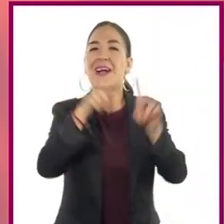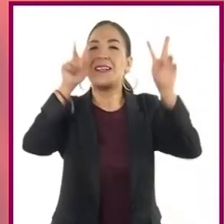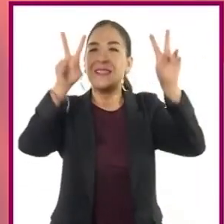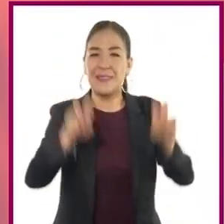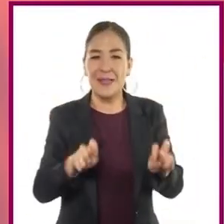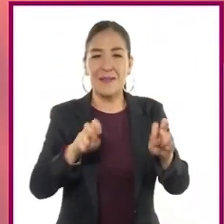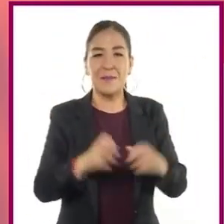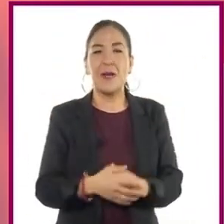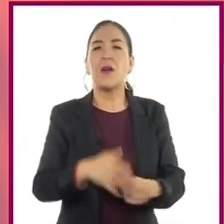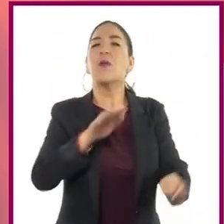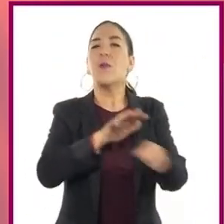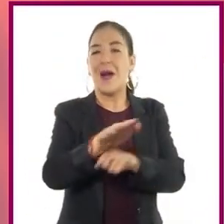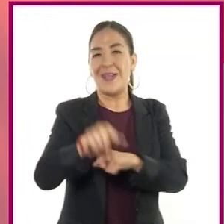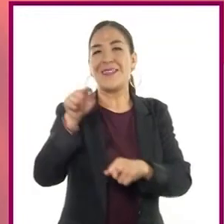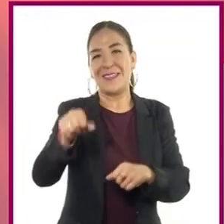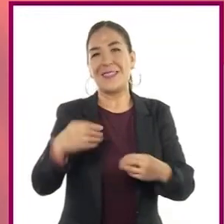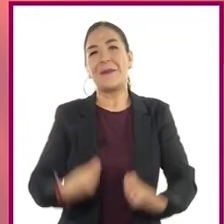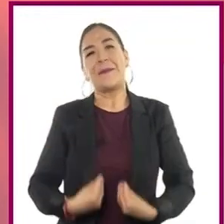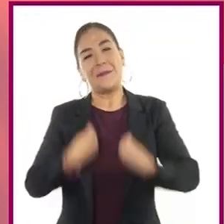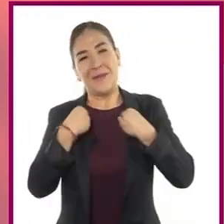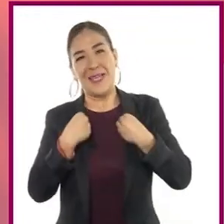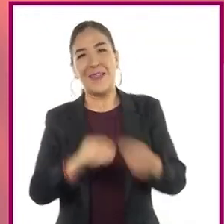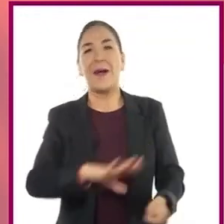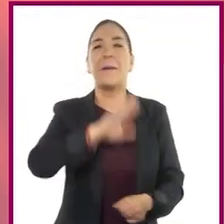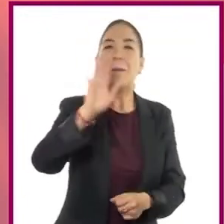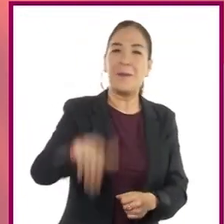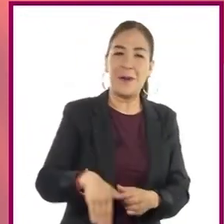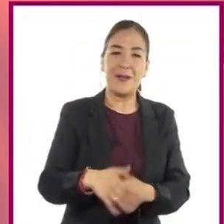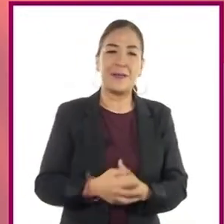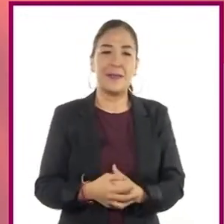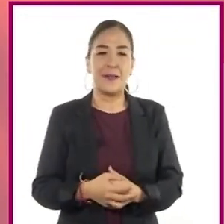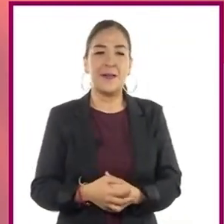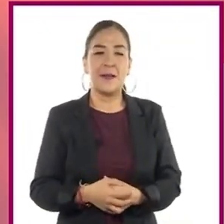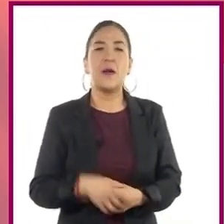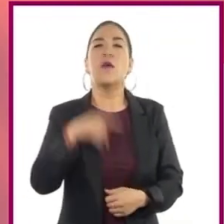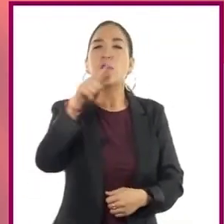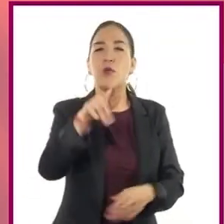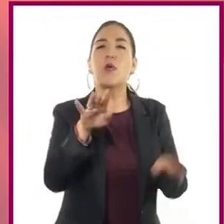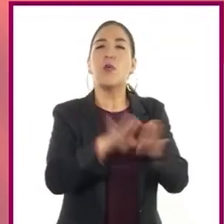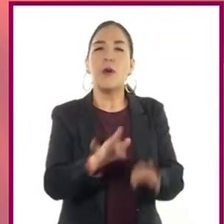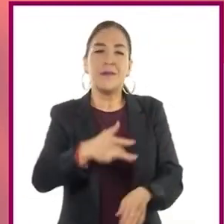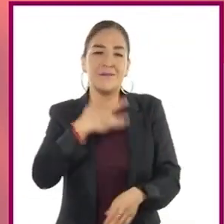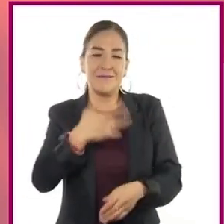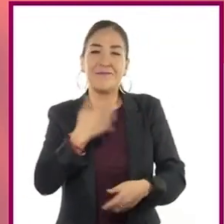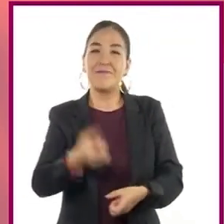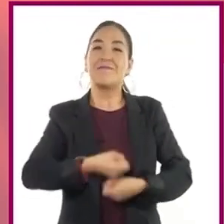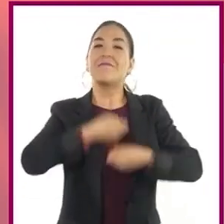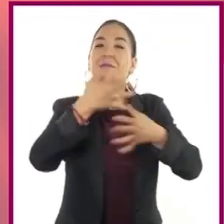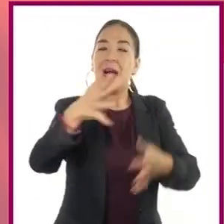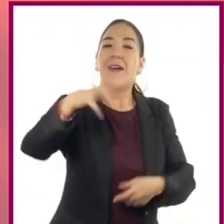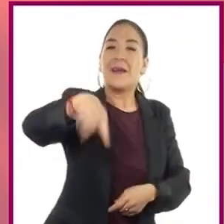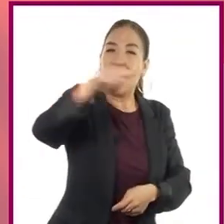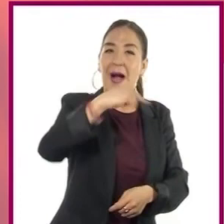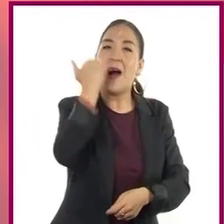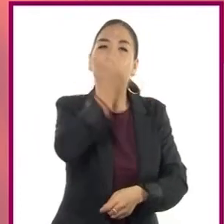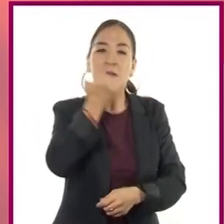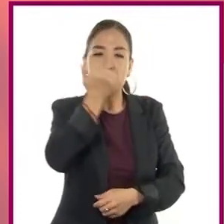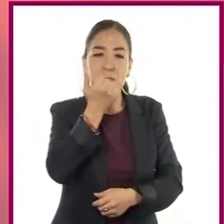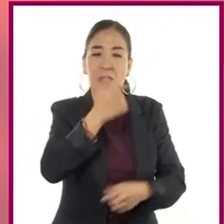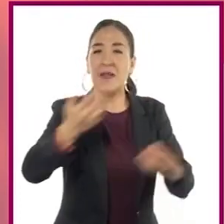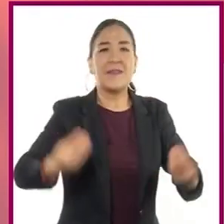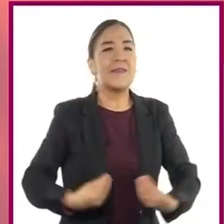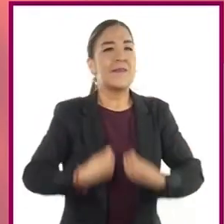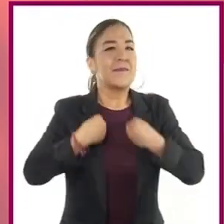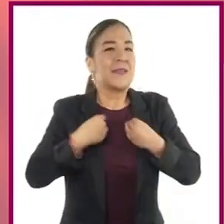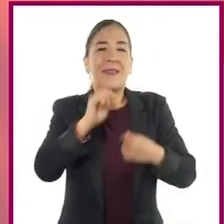este caso fue la vida y la muerte. Solo expresarles a nuestras alumnas y alumnos que la vida es